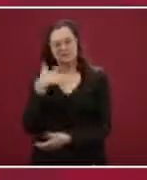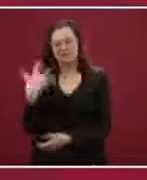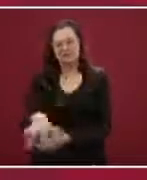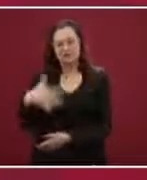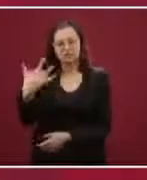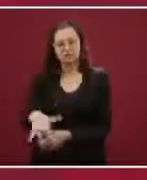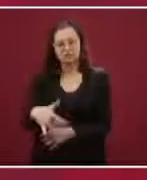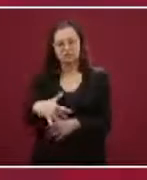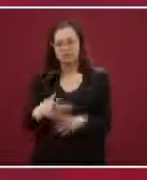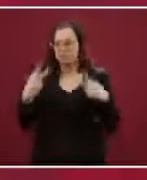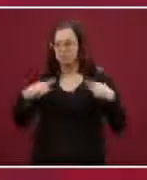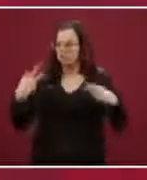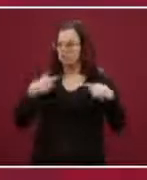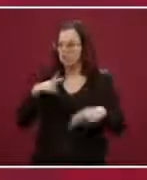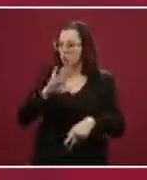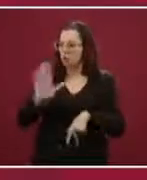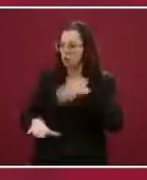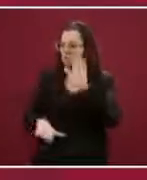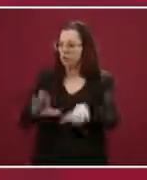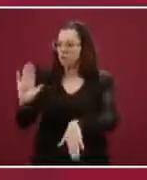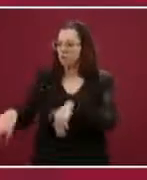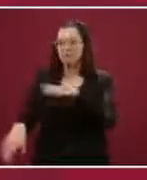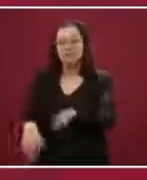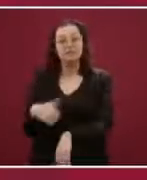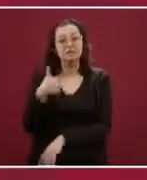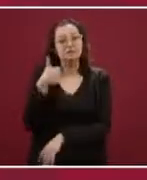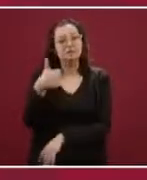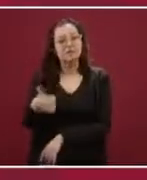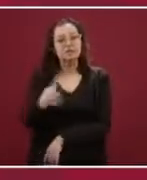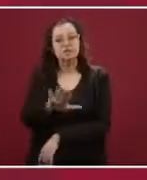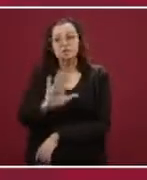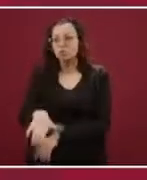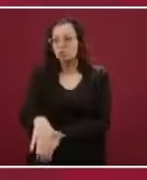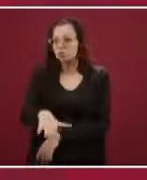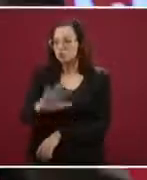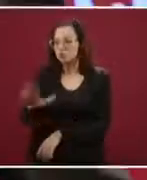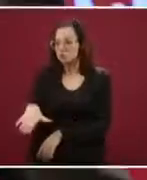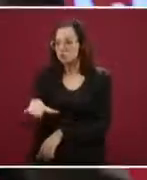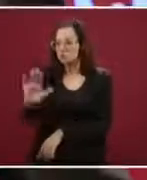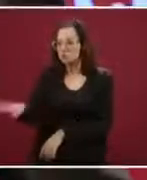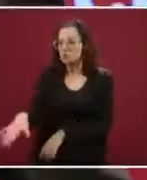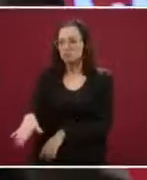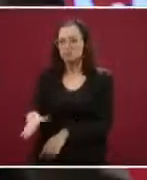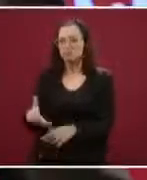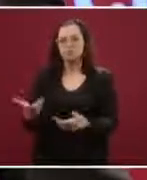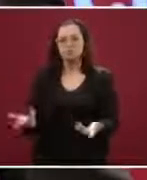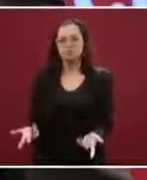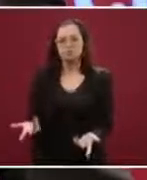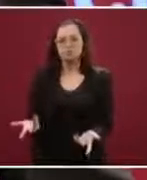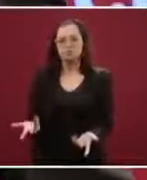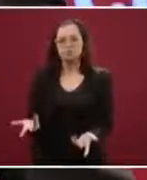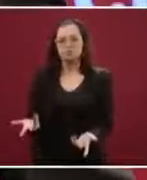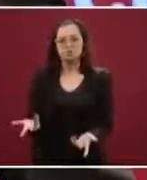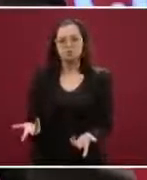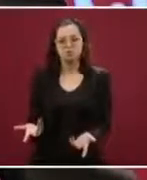de la pérdida de vidas, 6 muertos, fallecidos,